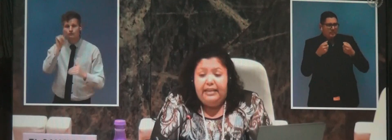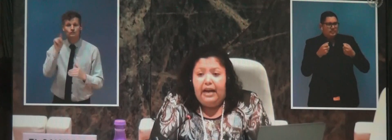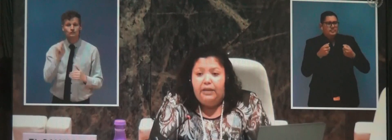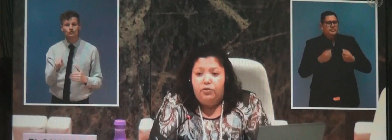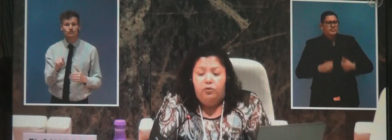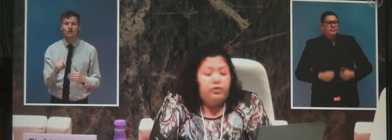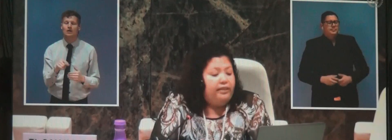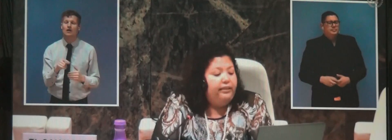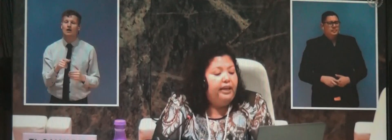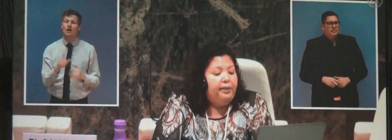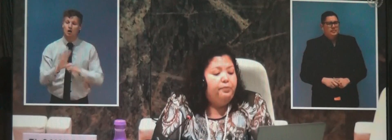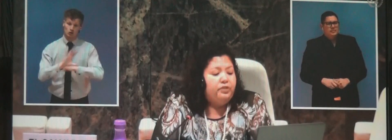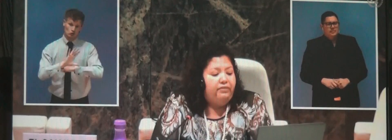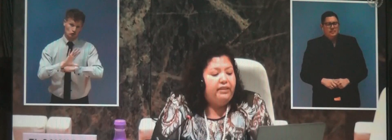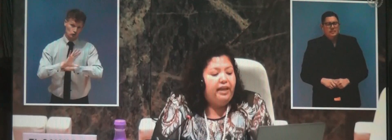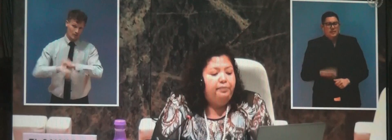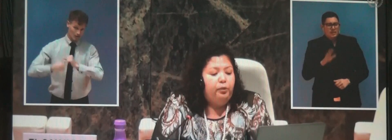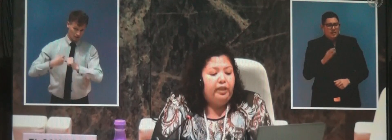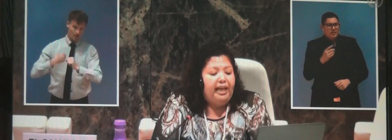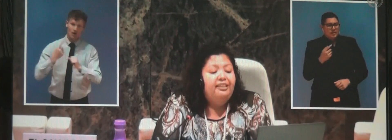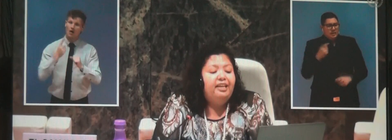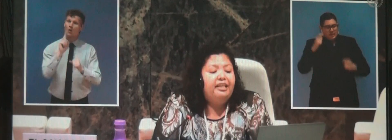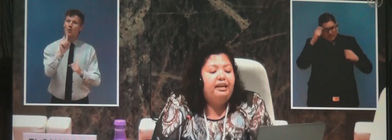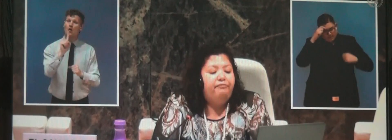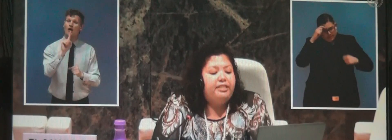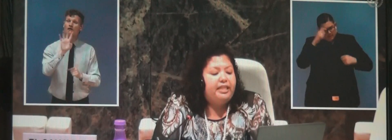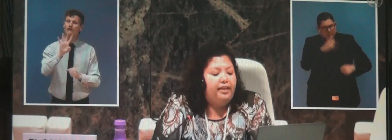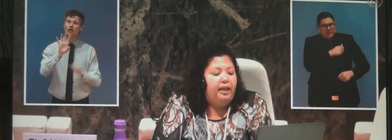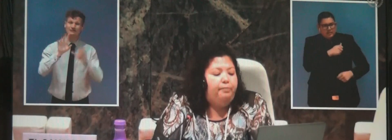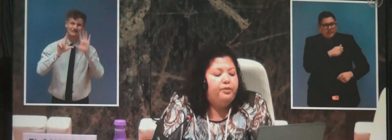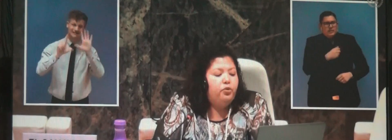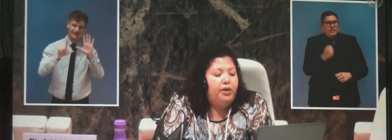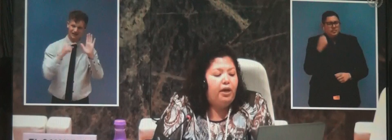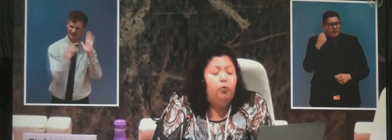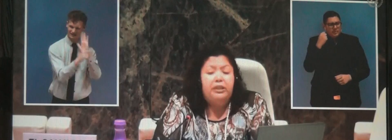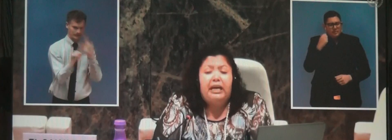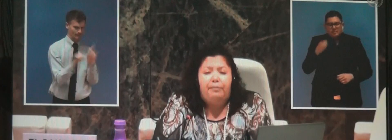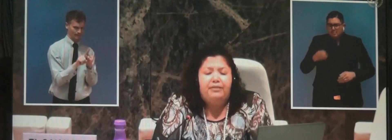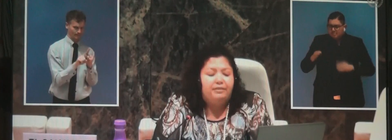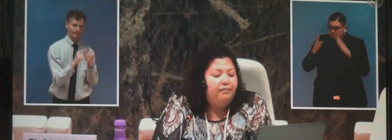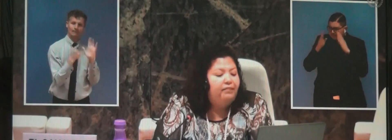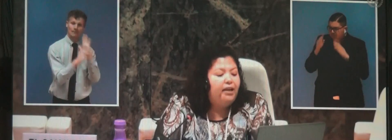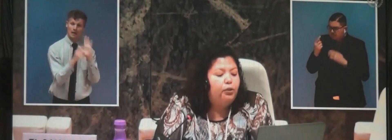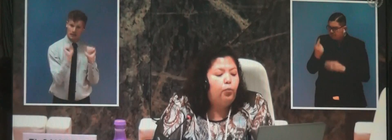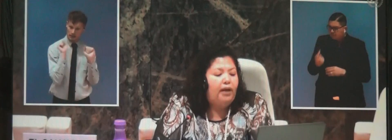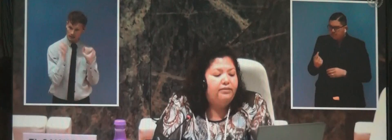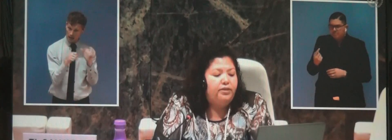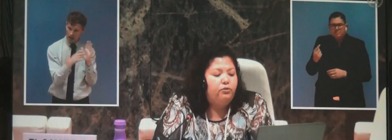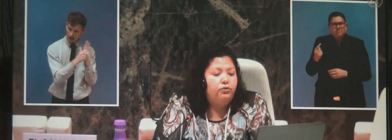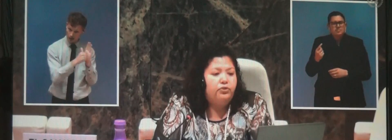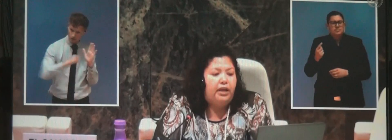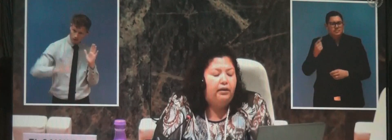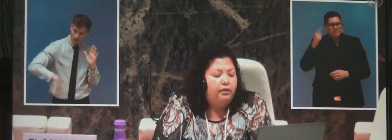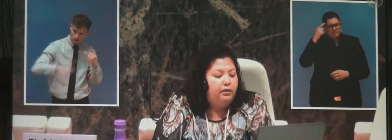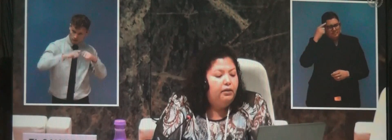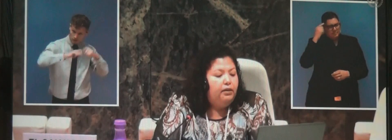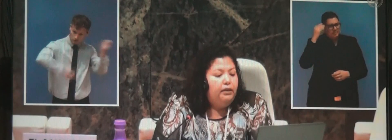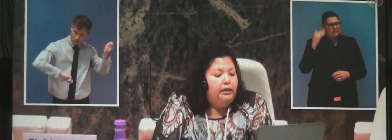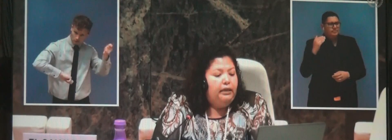En este caso, conscientes de la responsabilidad de proteger la integridad física de las personas con discapacidad intelectual y